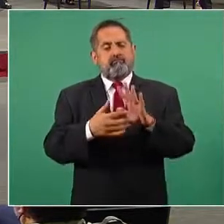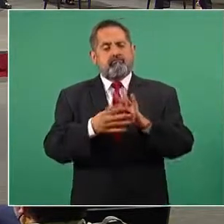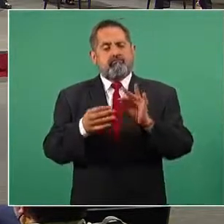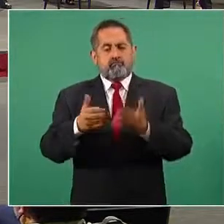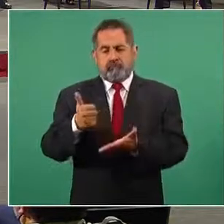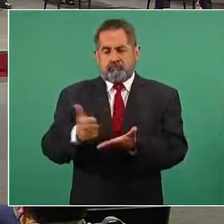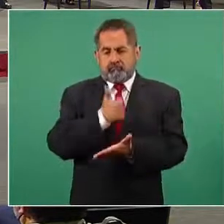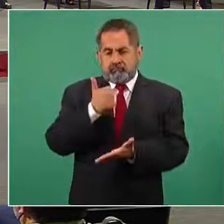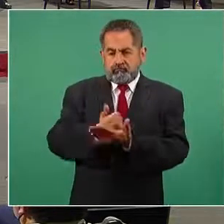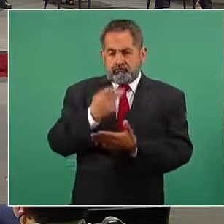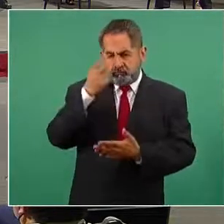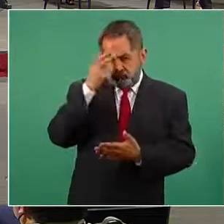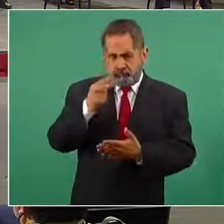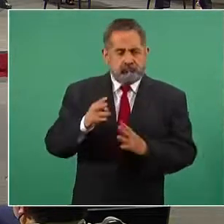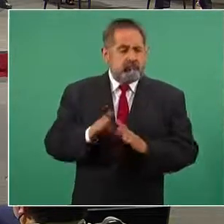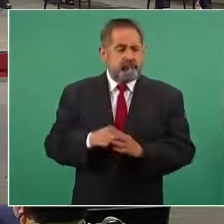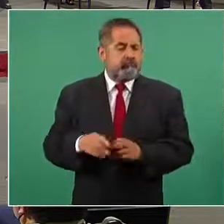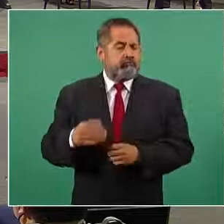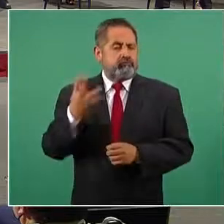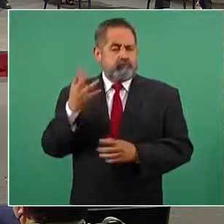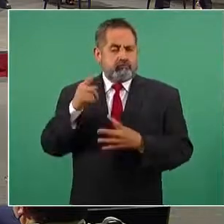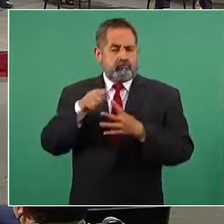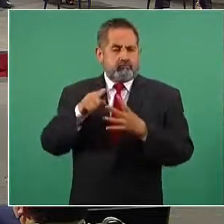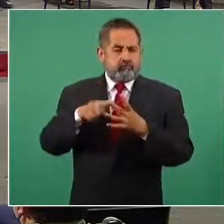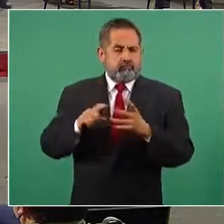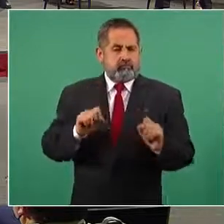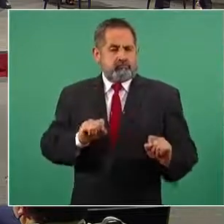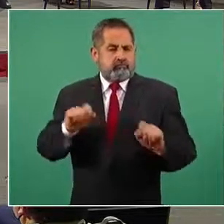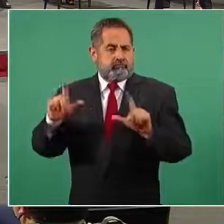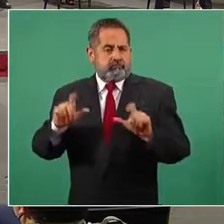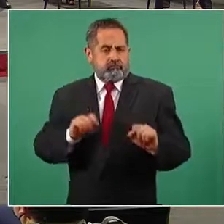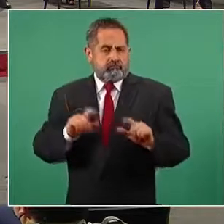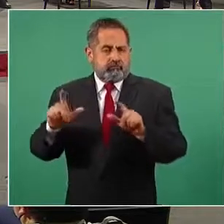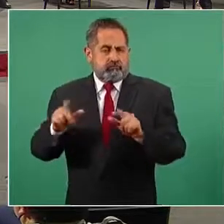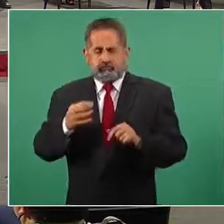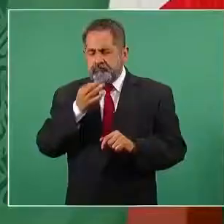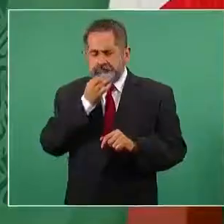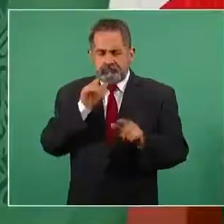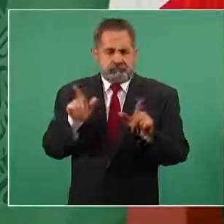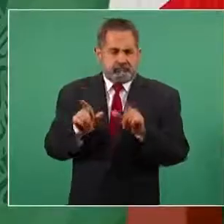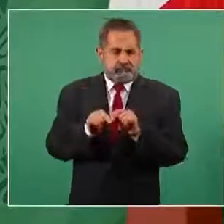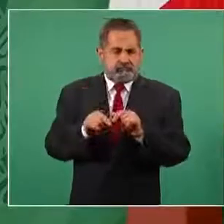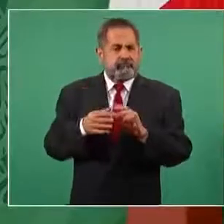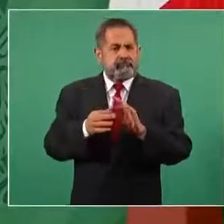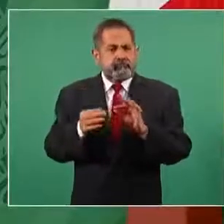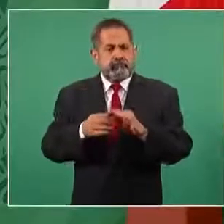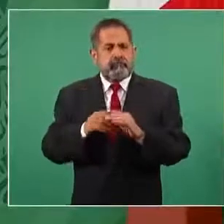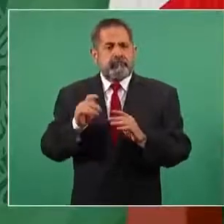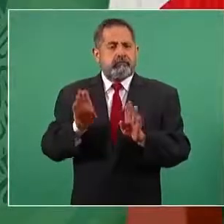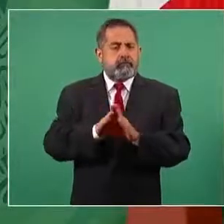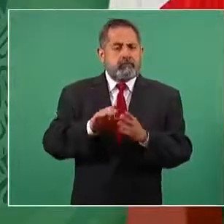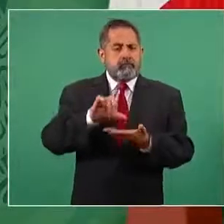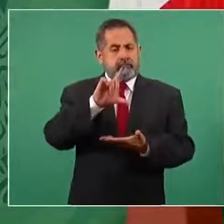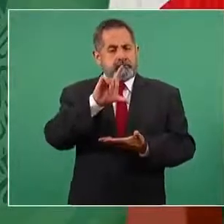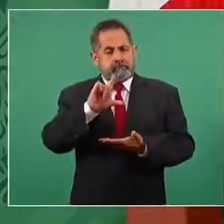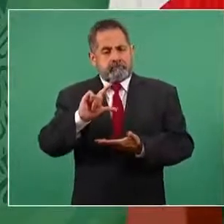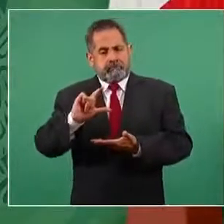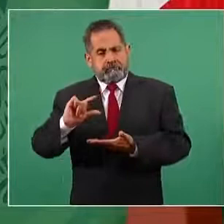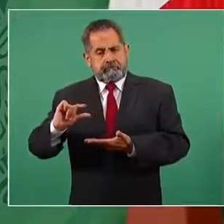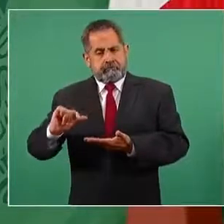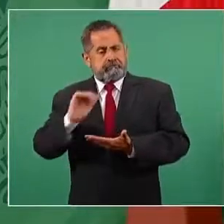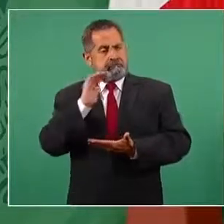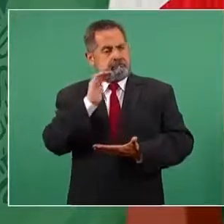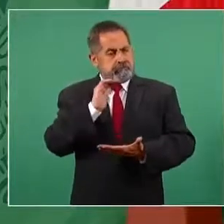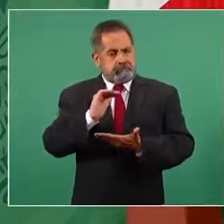Ciudad de México, 4 diapositivas de manera muy breve que muestran la disminución